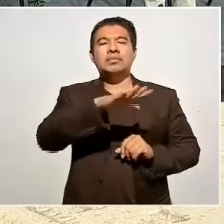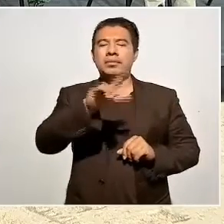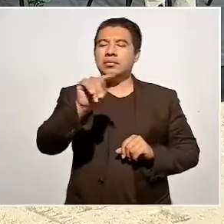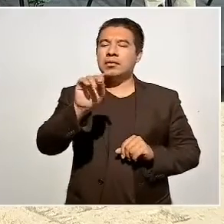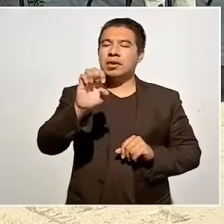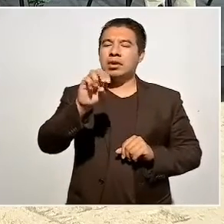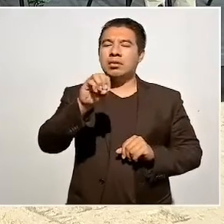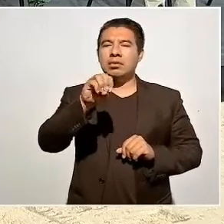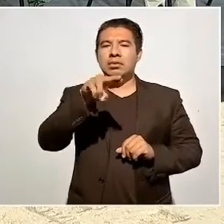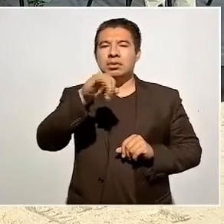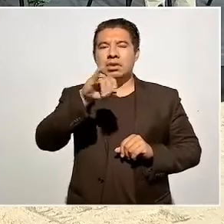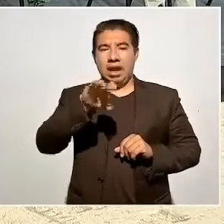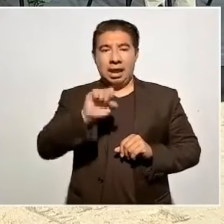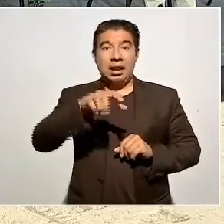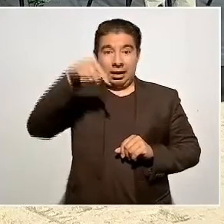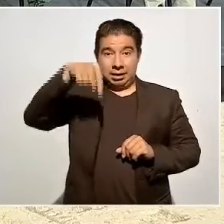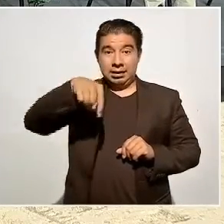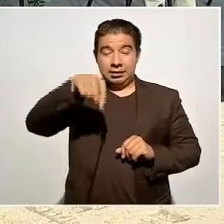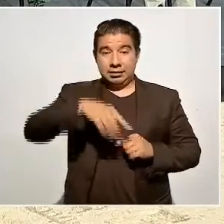También